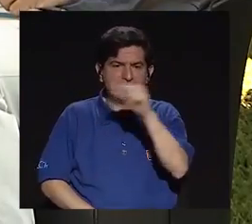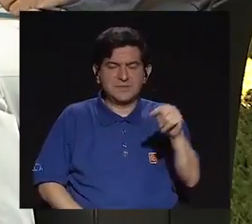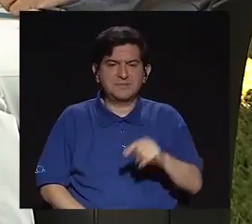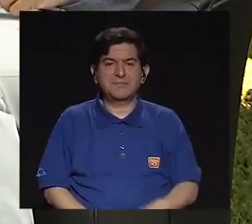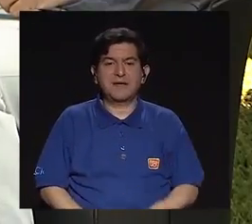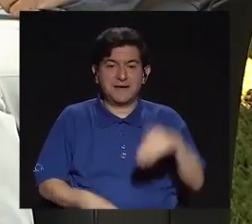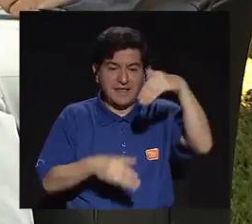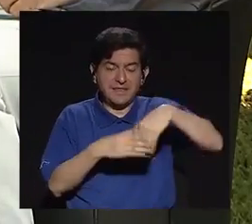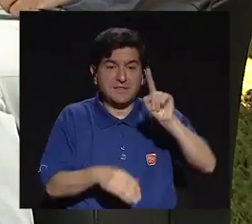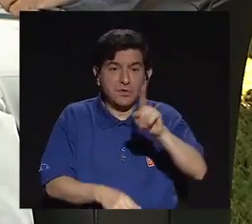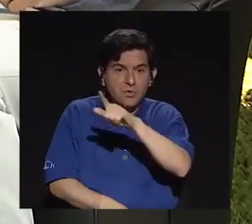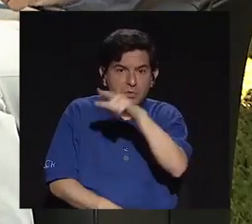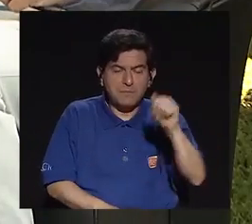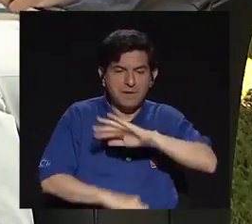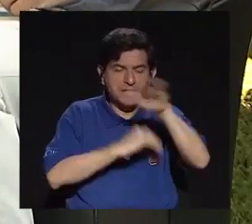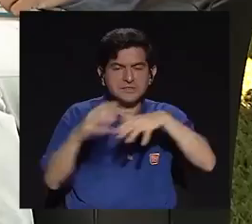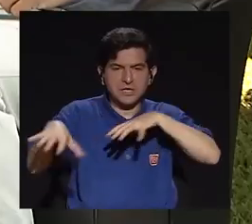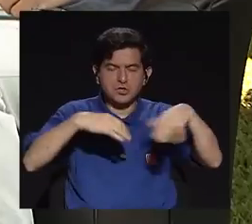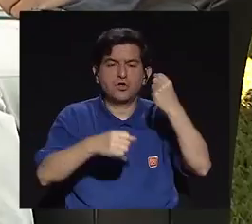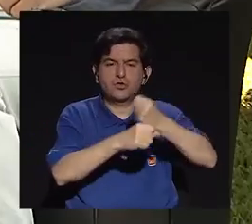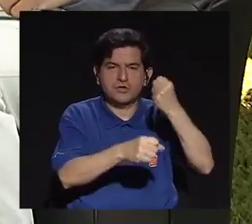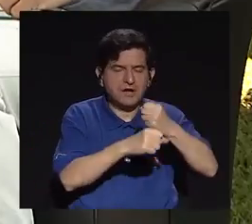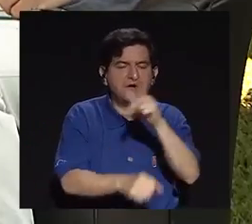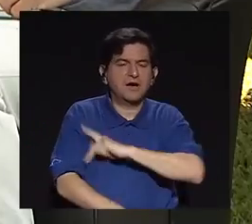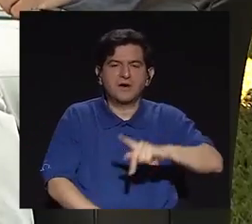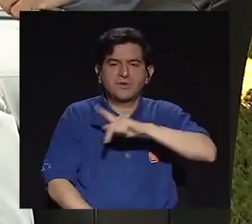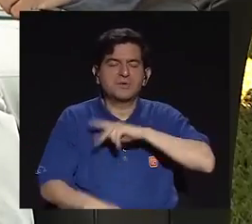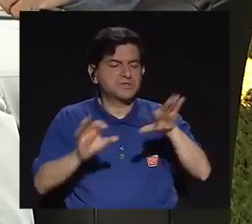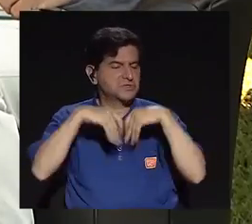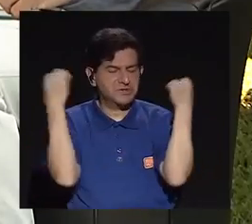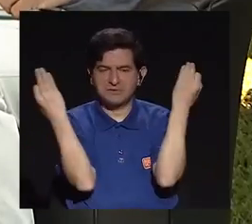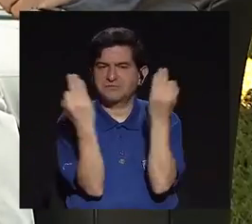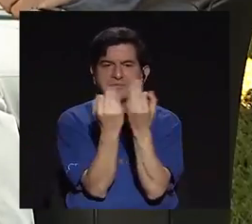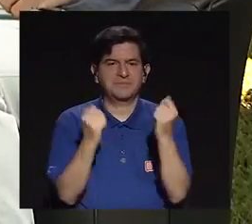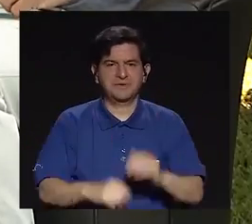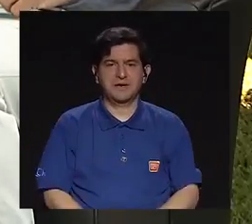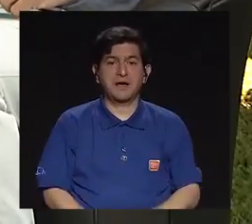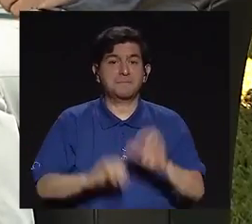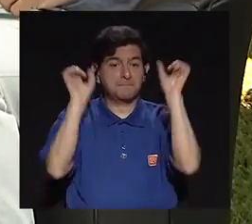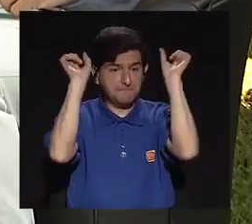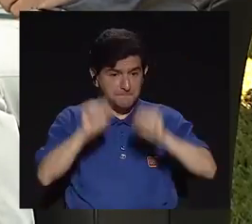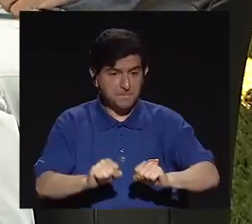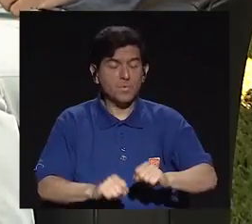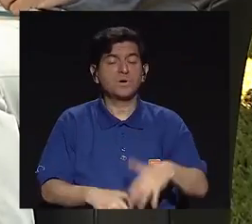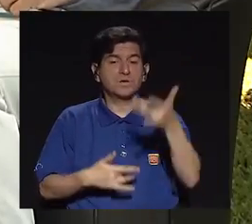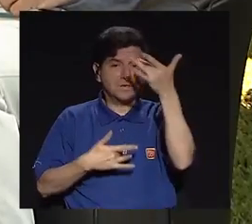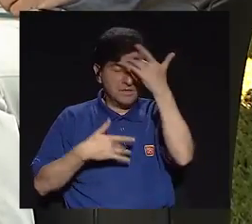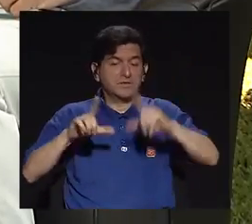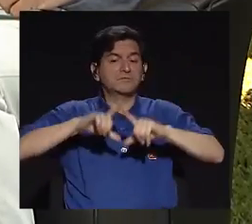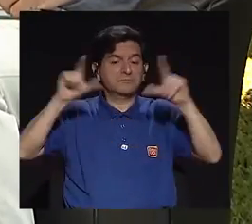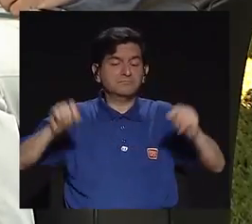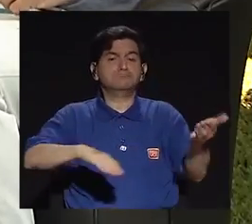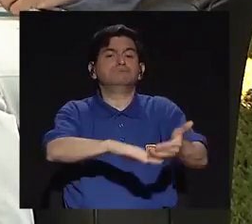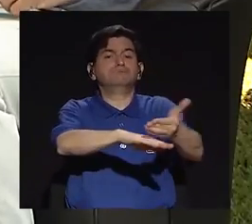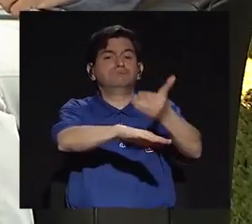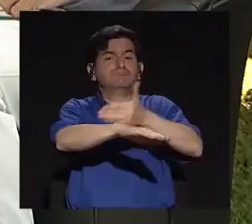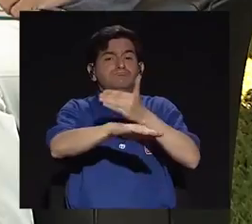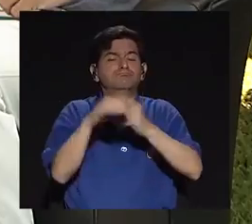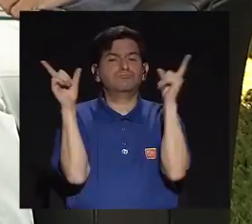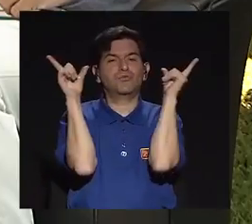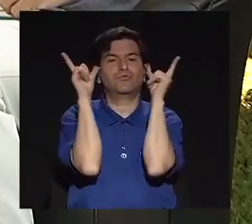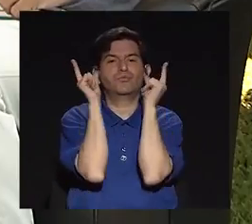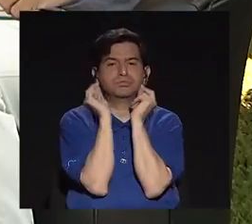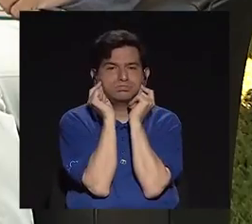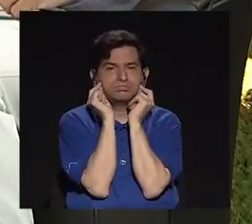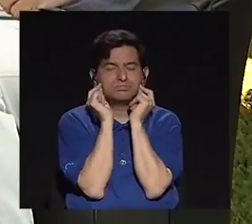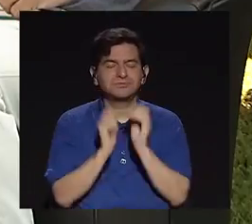Llámese laborales, personales, familiares. Entonces sí puede llegar a ser muy incapacitante y progresivamente va a ir perdiendo audición. Entonces la enfermedad de Meniere, de las